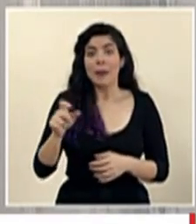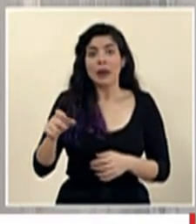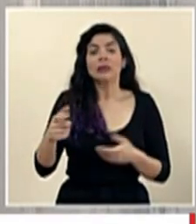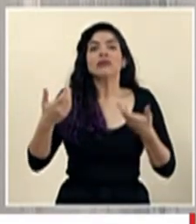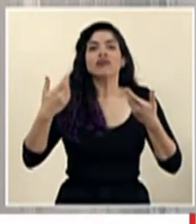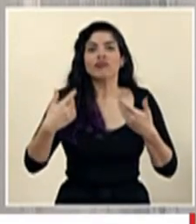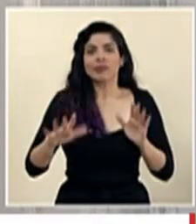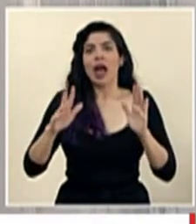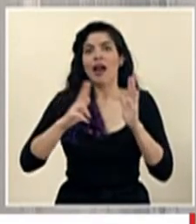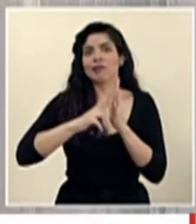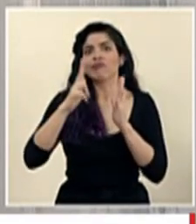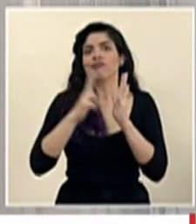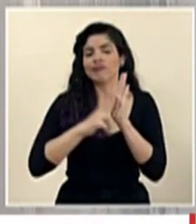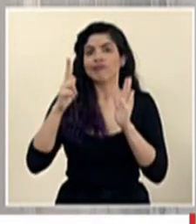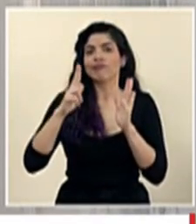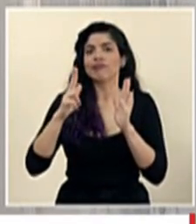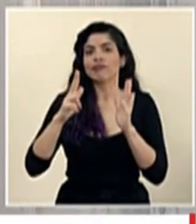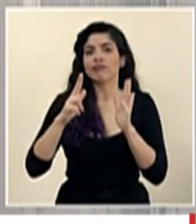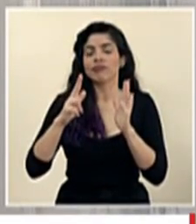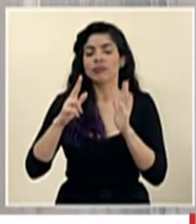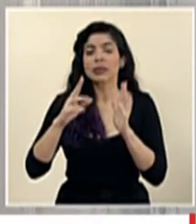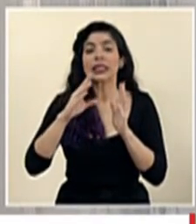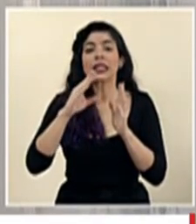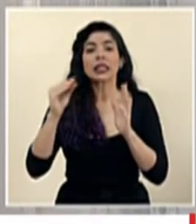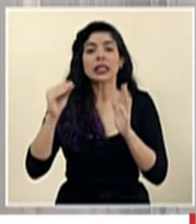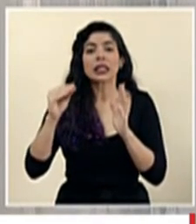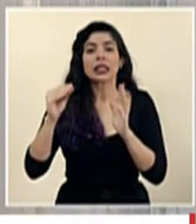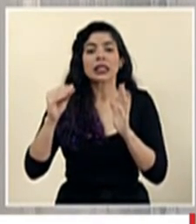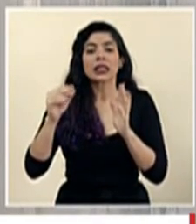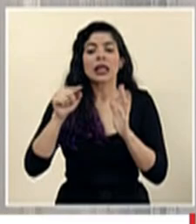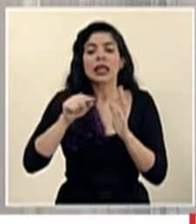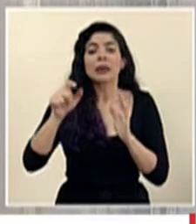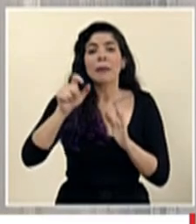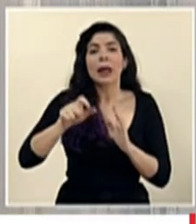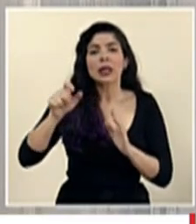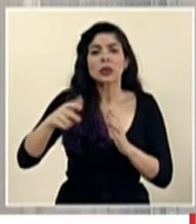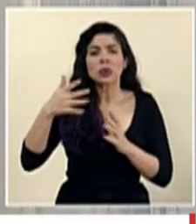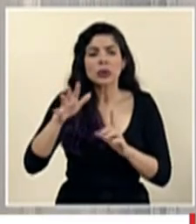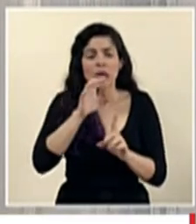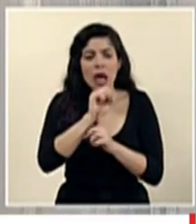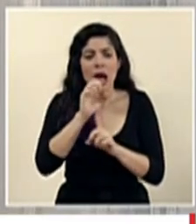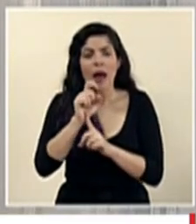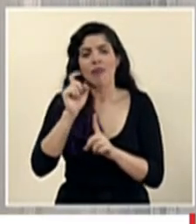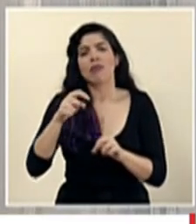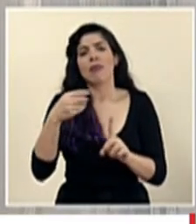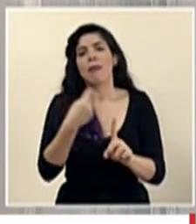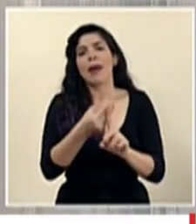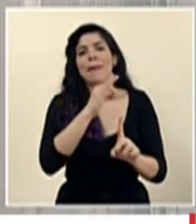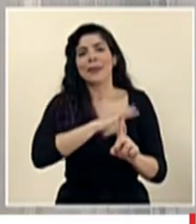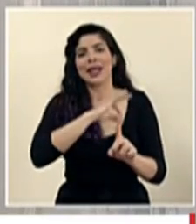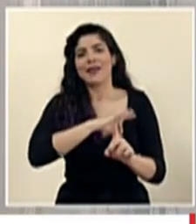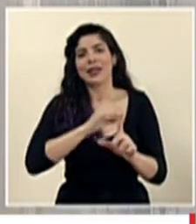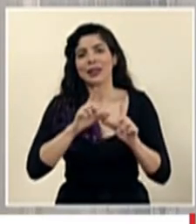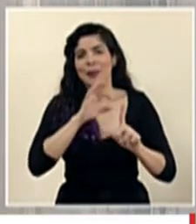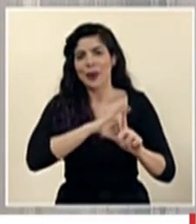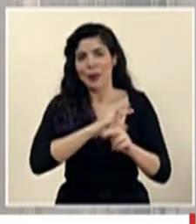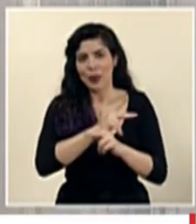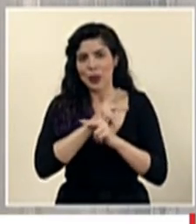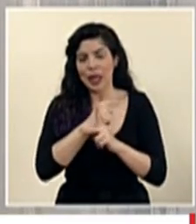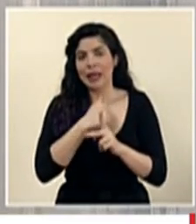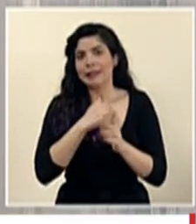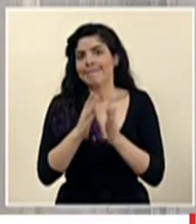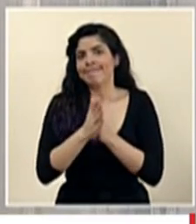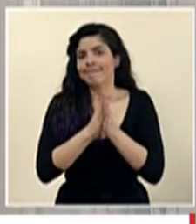con la validación y han sido, por supuesto, personas identificadas como beneficiarios del Bono Proteger. Aprovecho